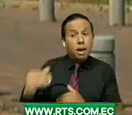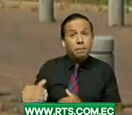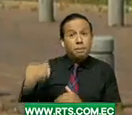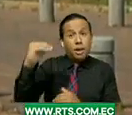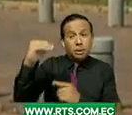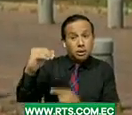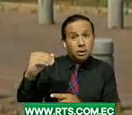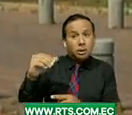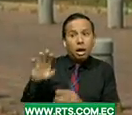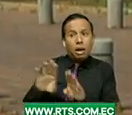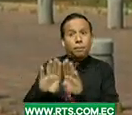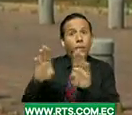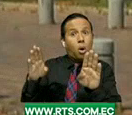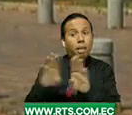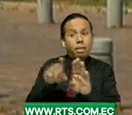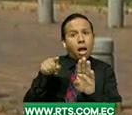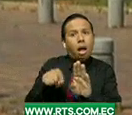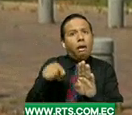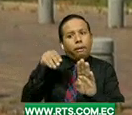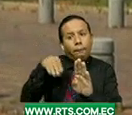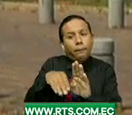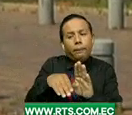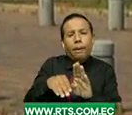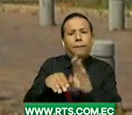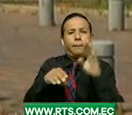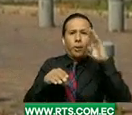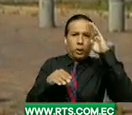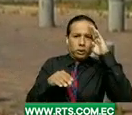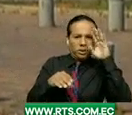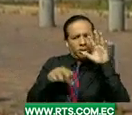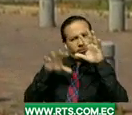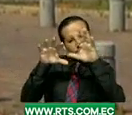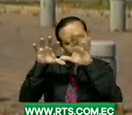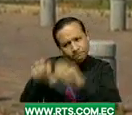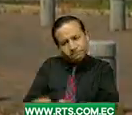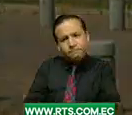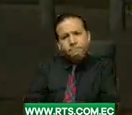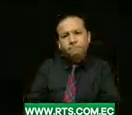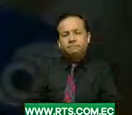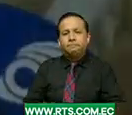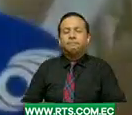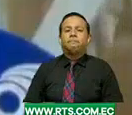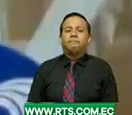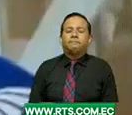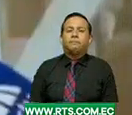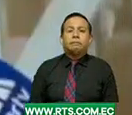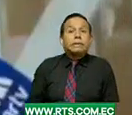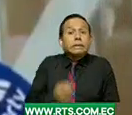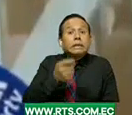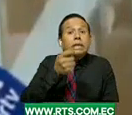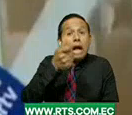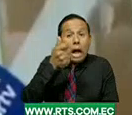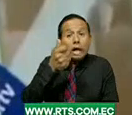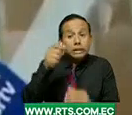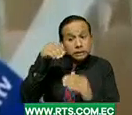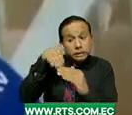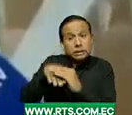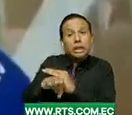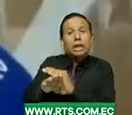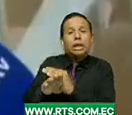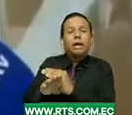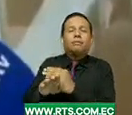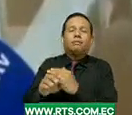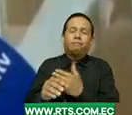en las puertas principales en donde la policía, voy a hacer un seguimiento técnico, logró la aprehensión del... O sea, ya estaba saliendo del hospital prácticamente. Ya estaba